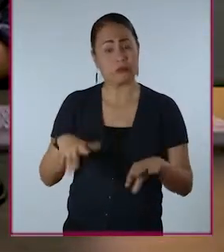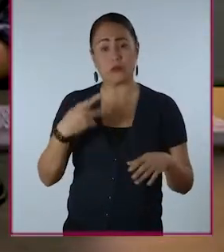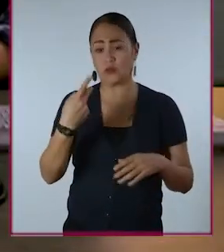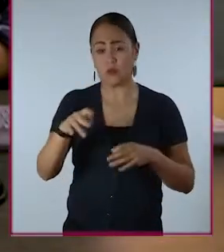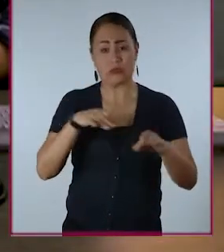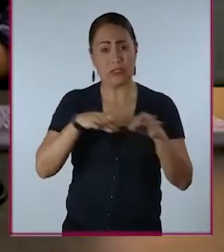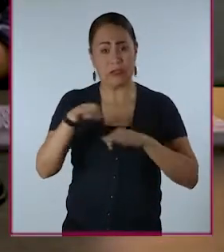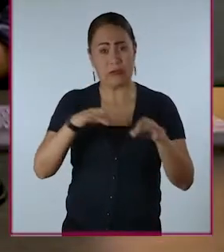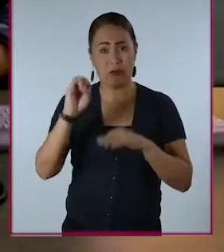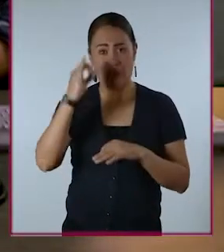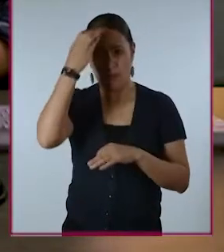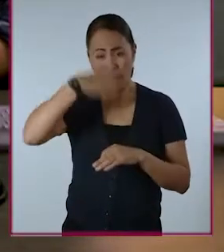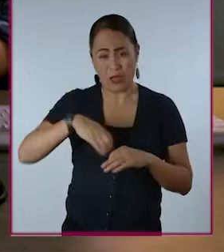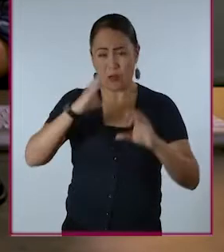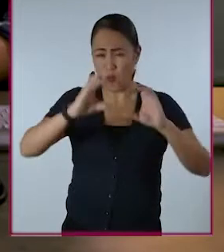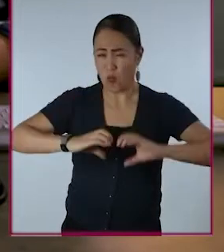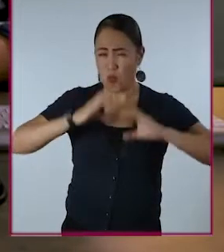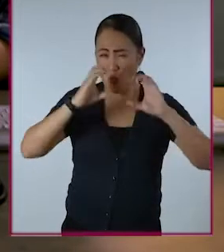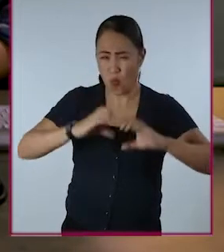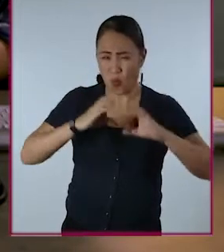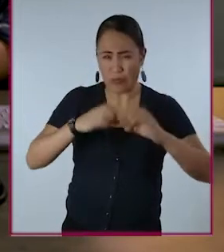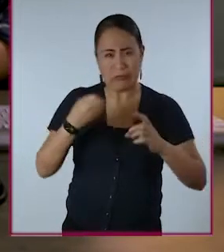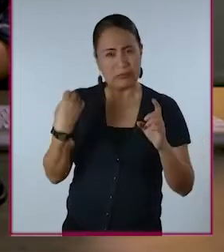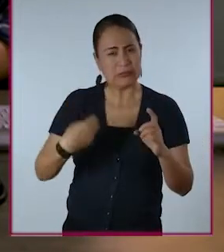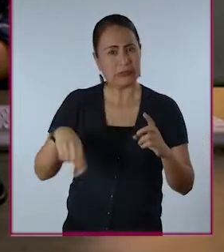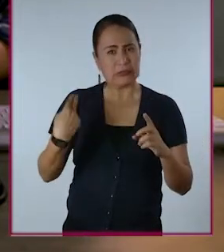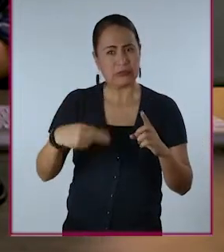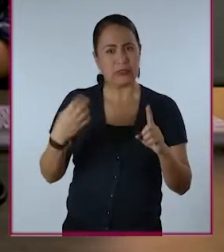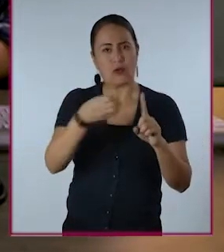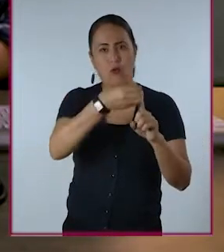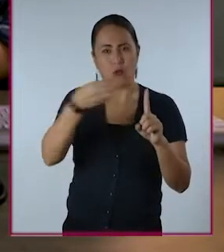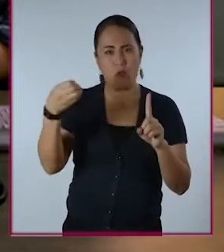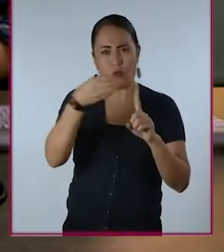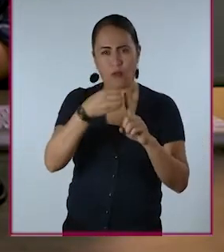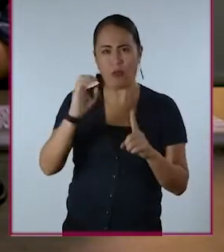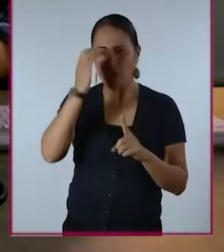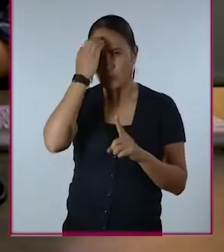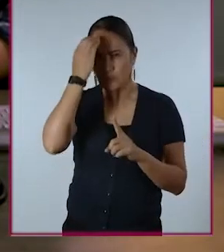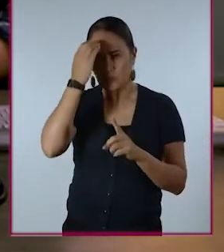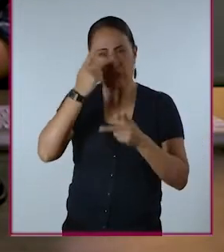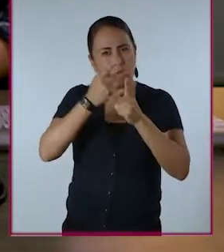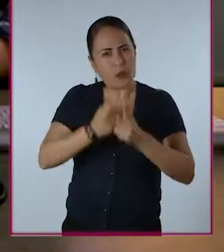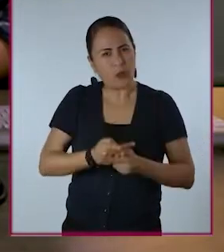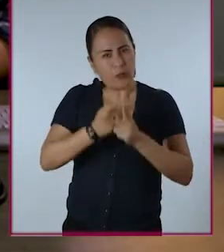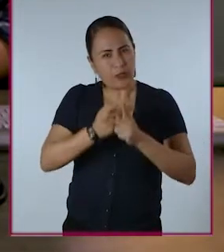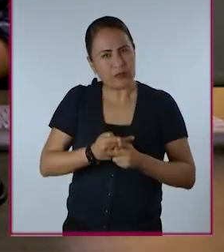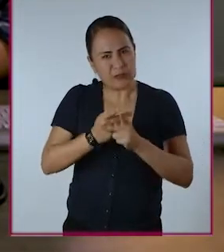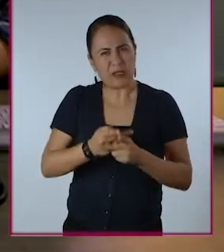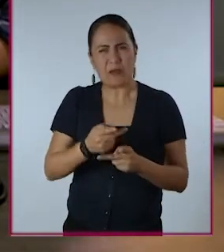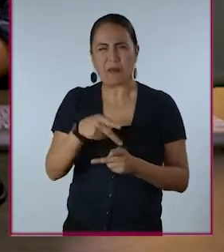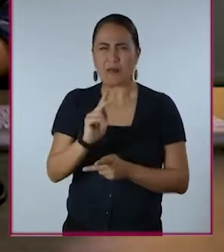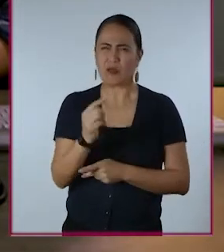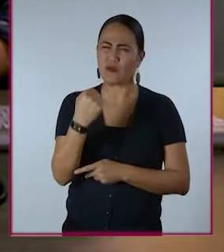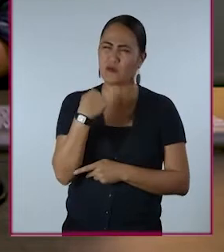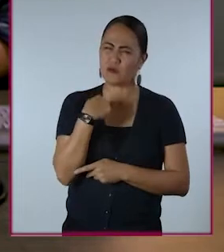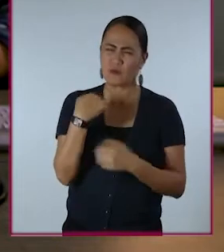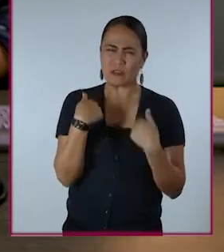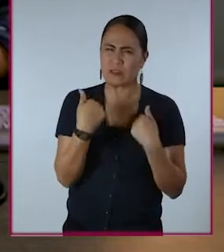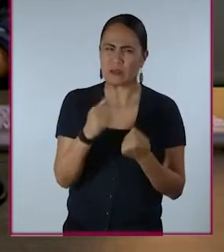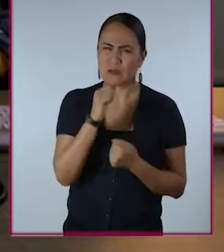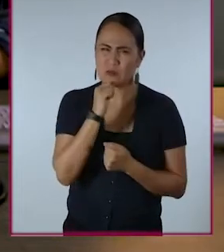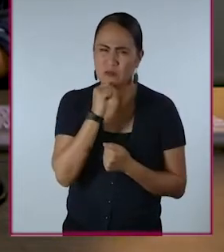la conservación de imágenes? Es una labor de mucho orden, conocimiento y paciencia. Lo que todavía me cuesta comprender es el asunto